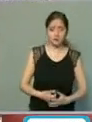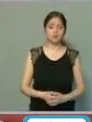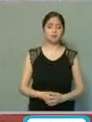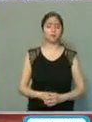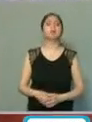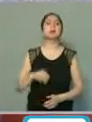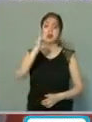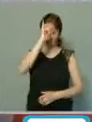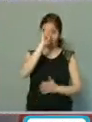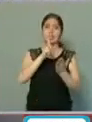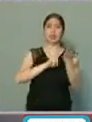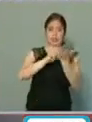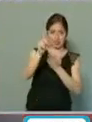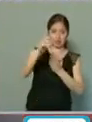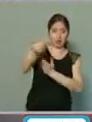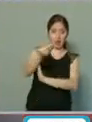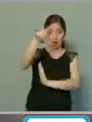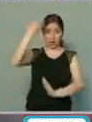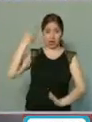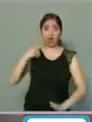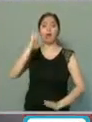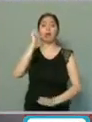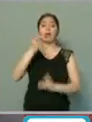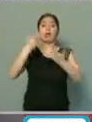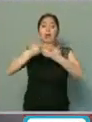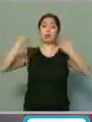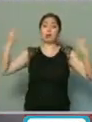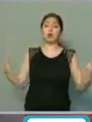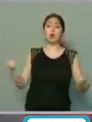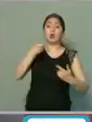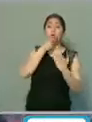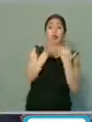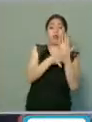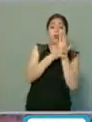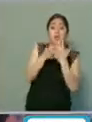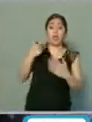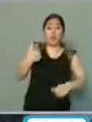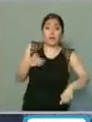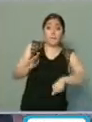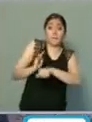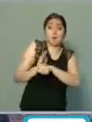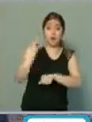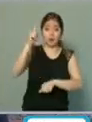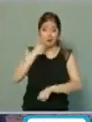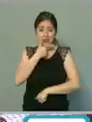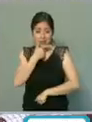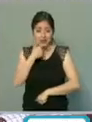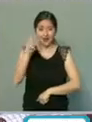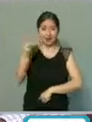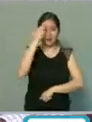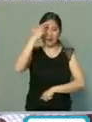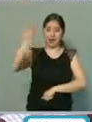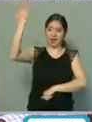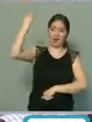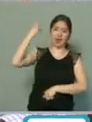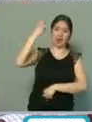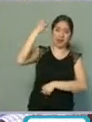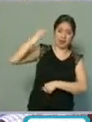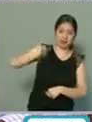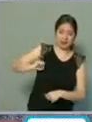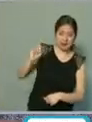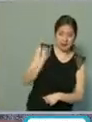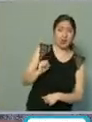Porque históricamente era una manera de protegerse de Inglaterra, que si nos vamos hace 3 siglos, pues era el país